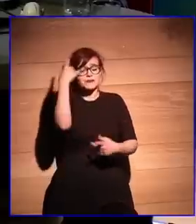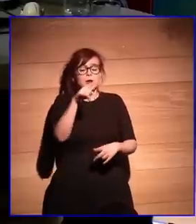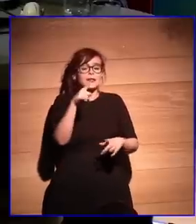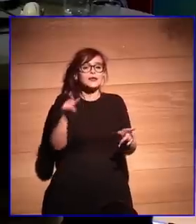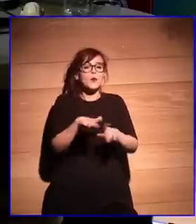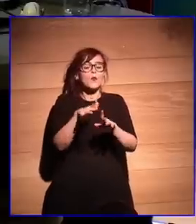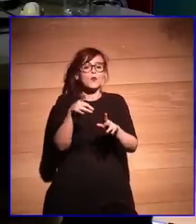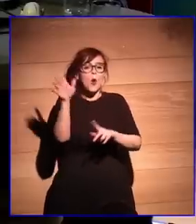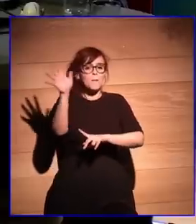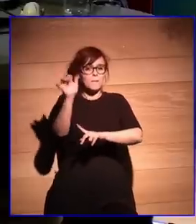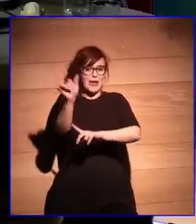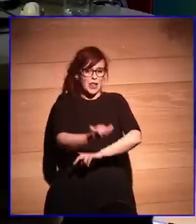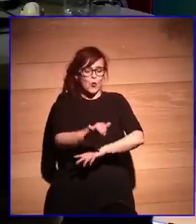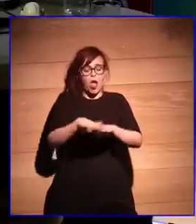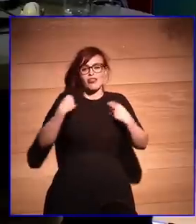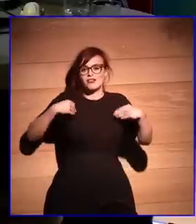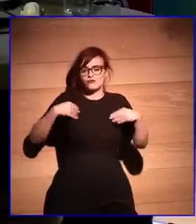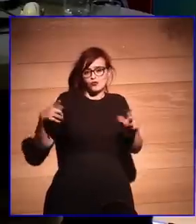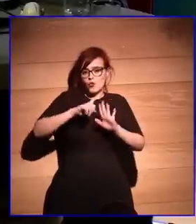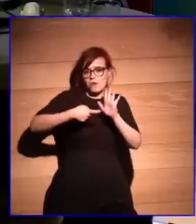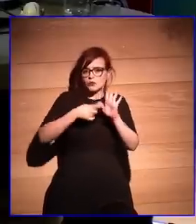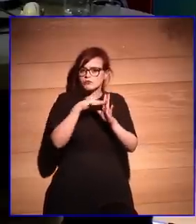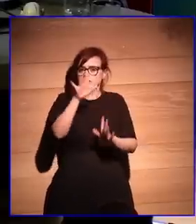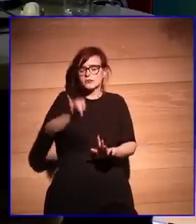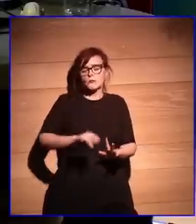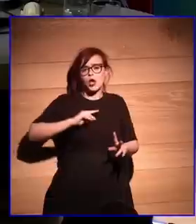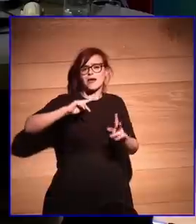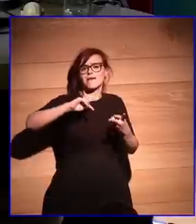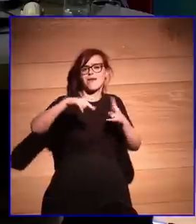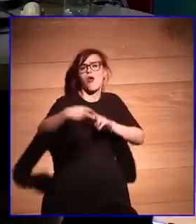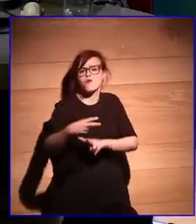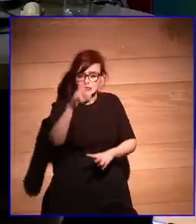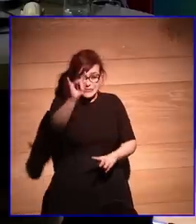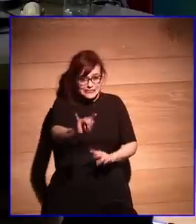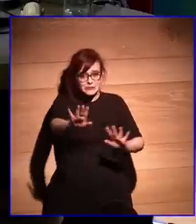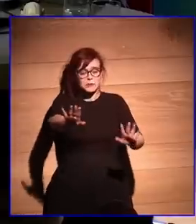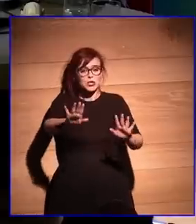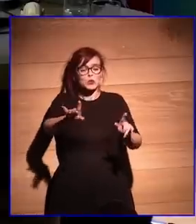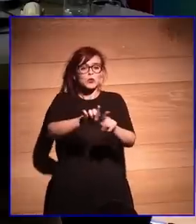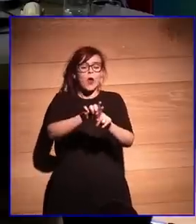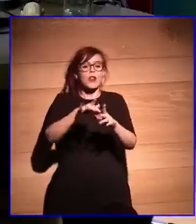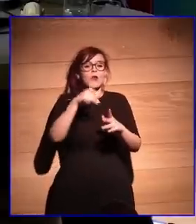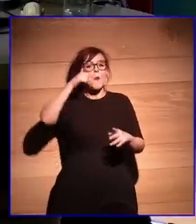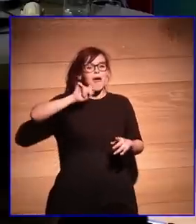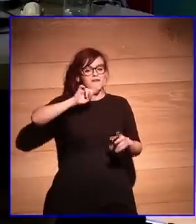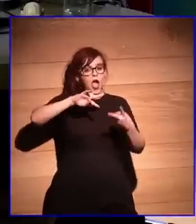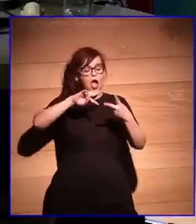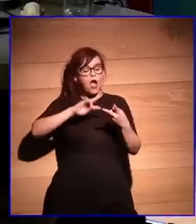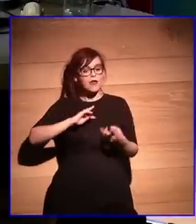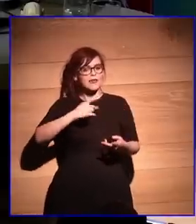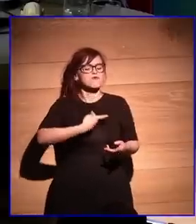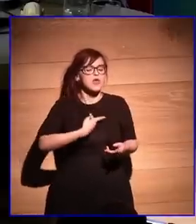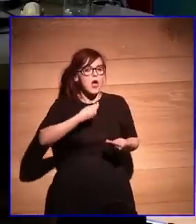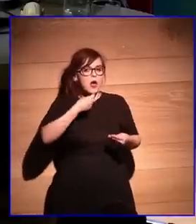película de disfrute masivo, sí. No tanto porque convierta a los mafiosos en buenos, no lo hace